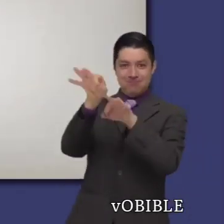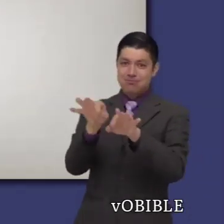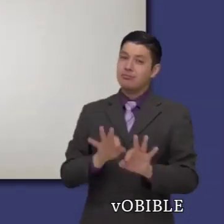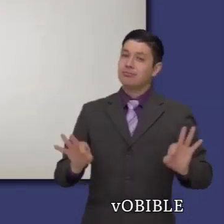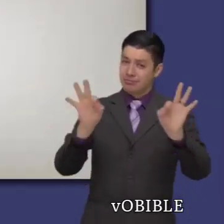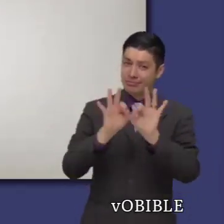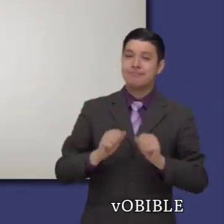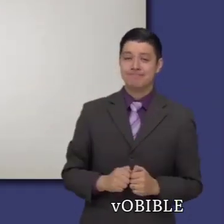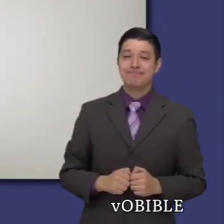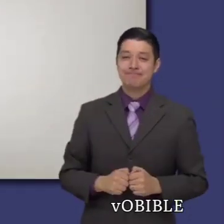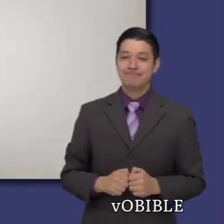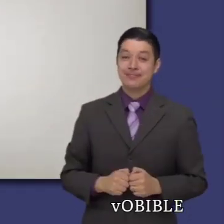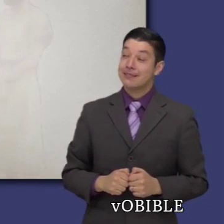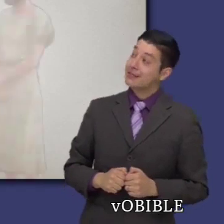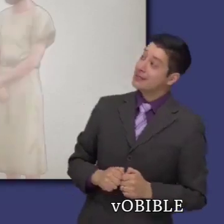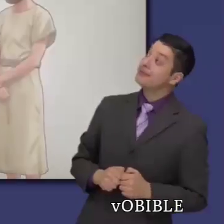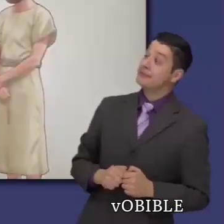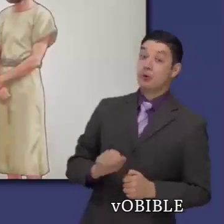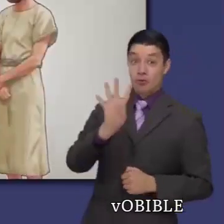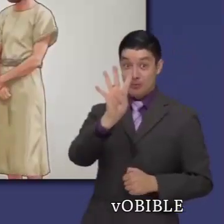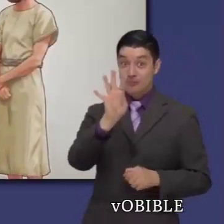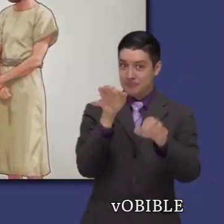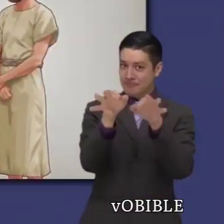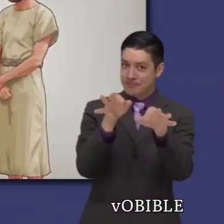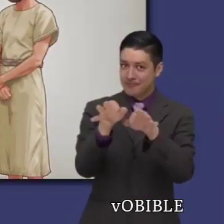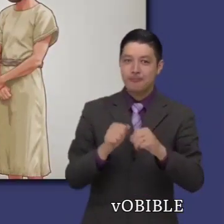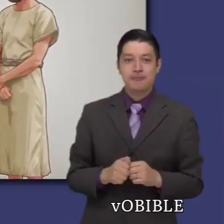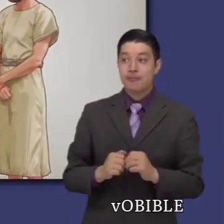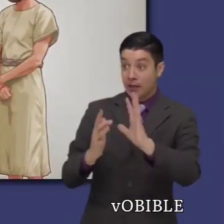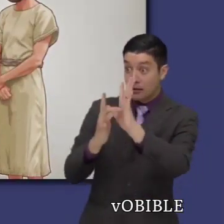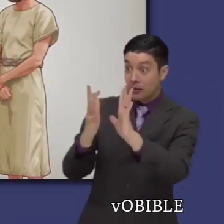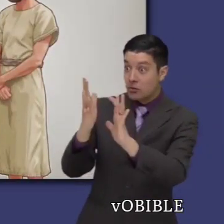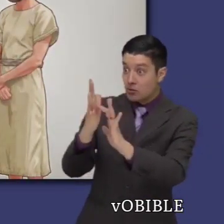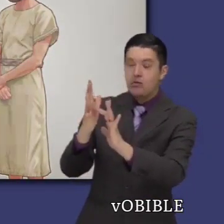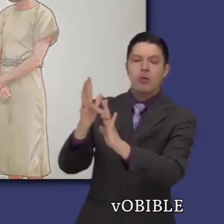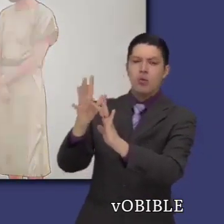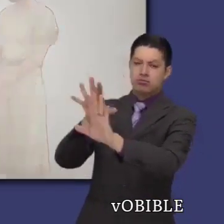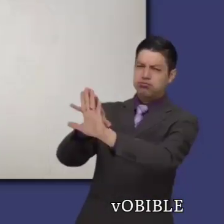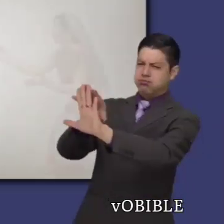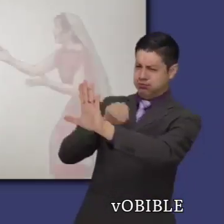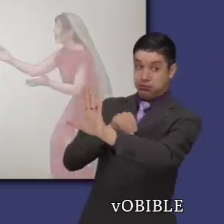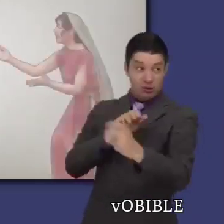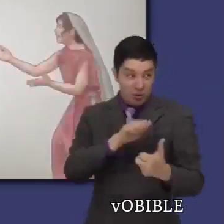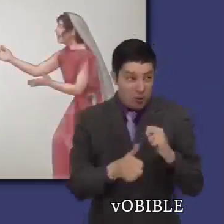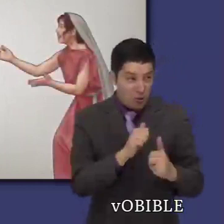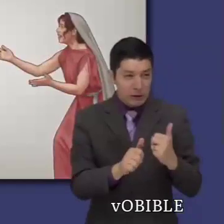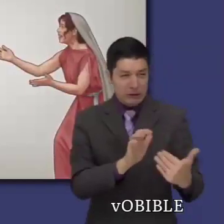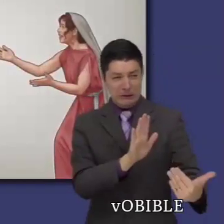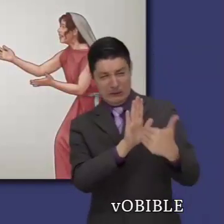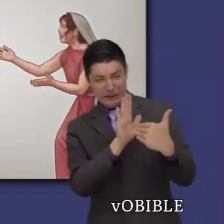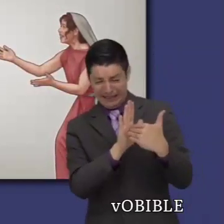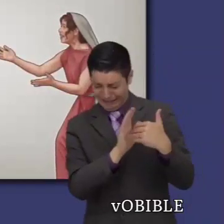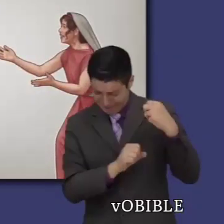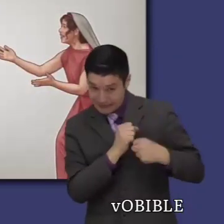En el capítulo 4, Pedro destaca que debemos vivir para hacer la voluntad de Dios como hizo Cristo, aunque eso